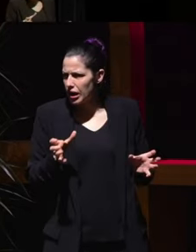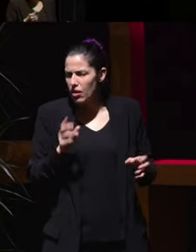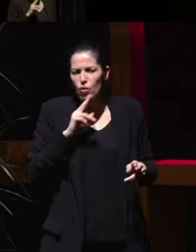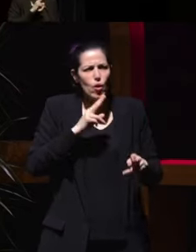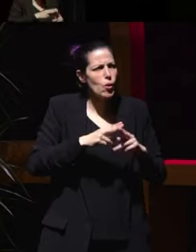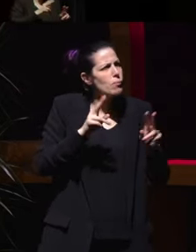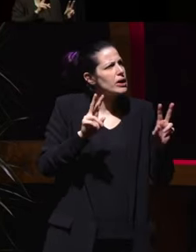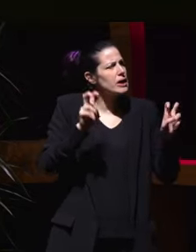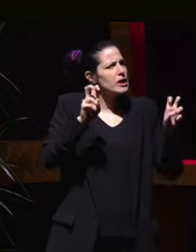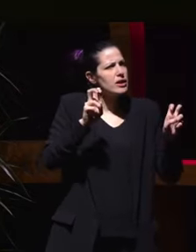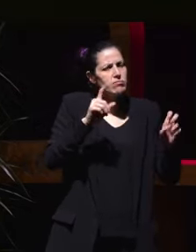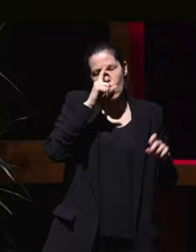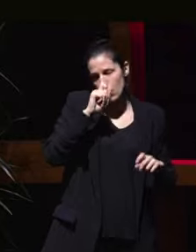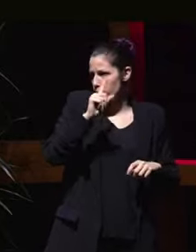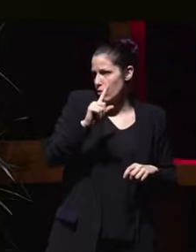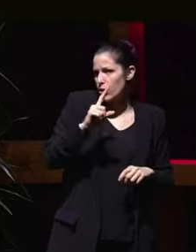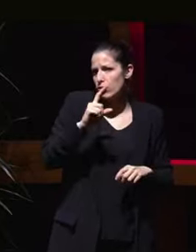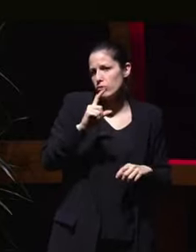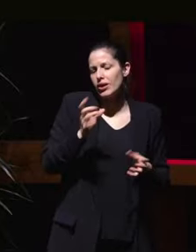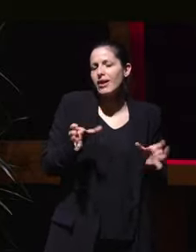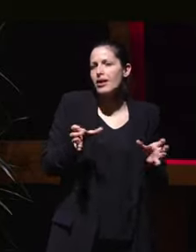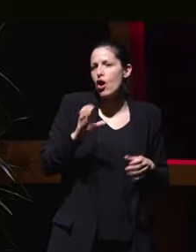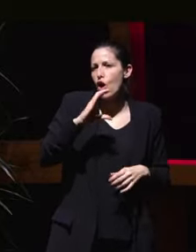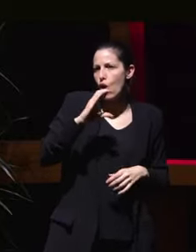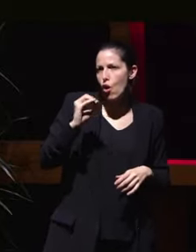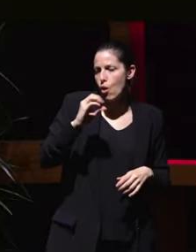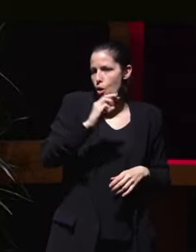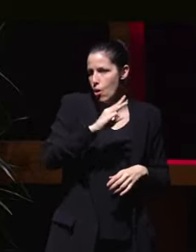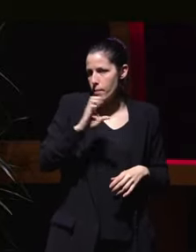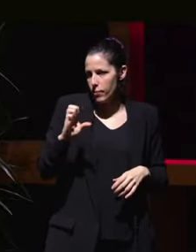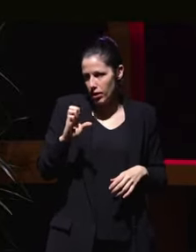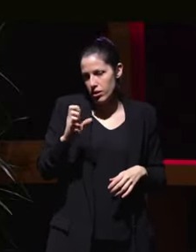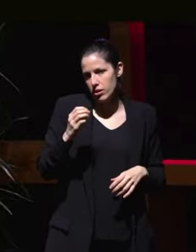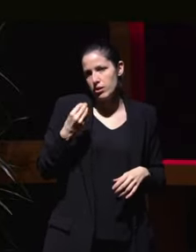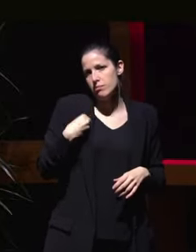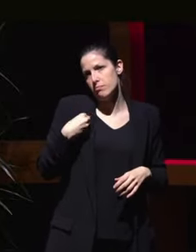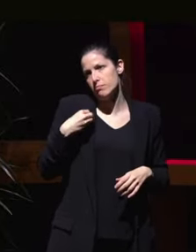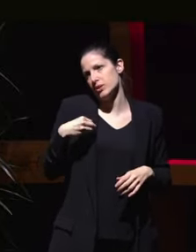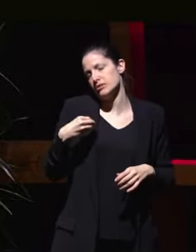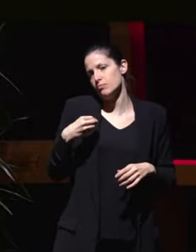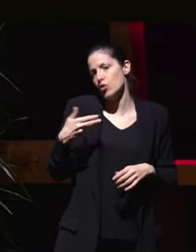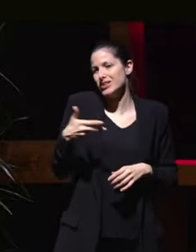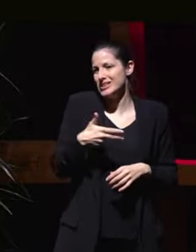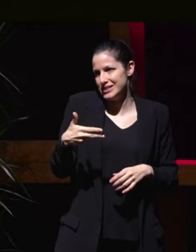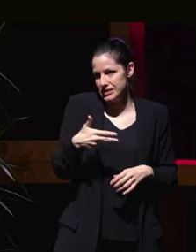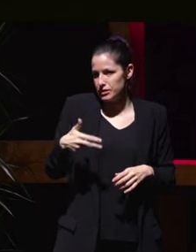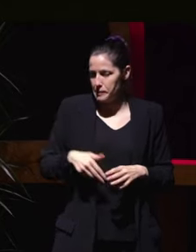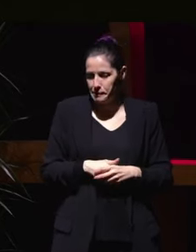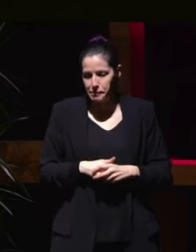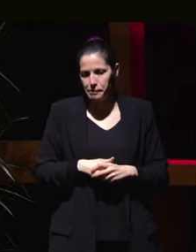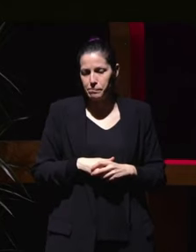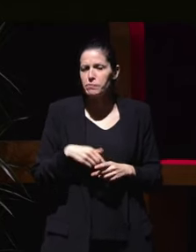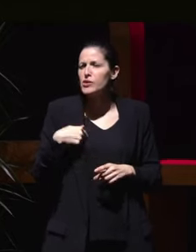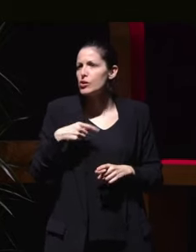bueno, un programa na cadena COPE na que facían montaxes e bromas cos audios dos xornalistas na retransmisión. E a miña pregunta